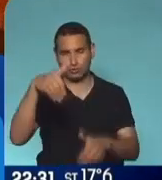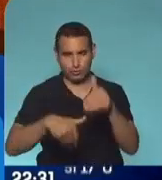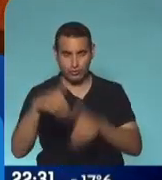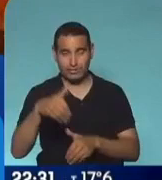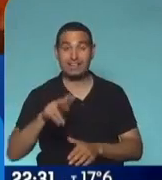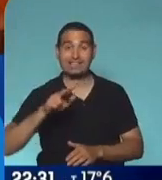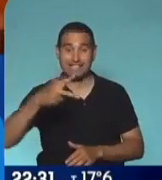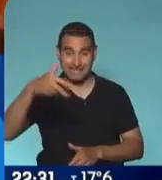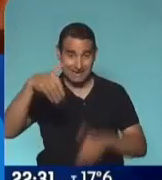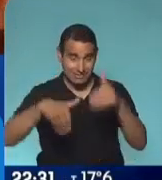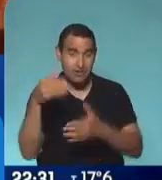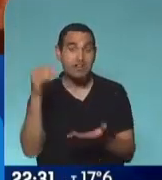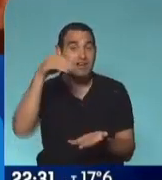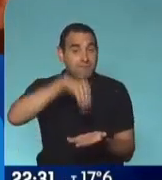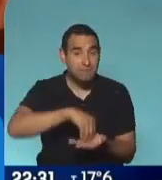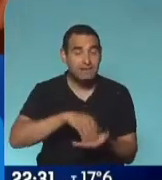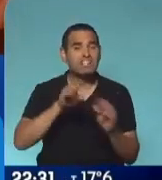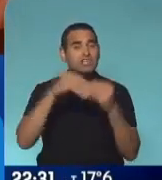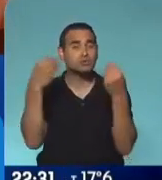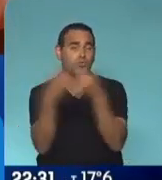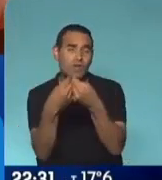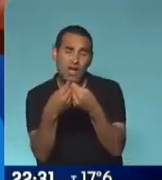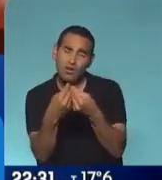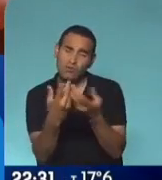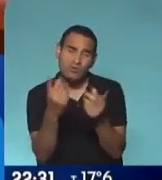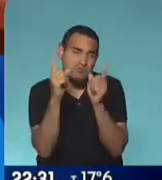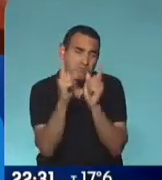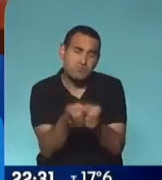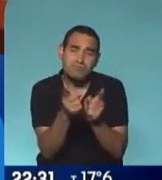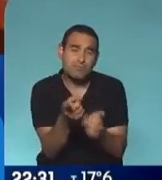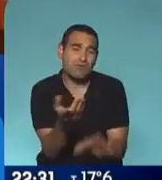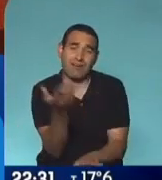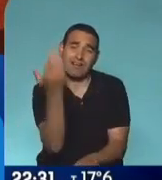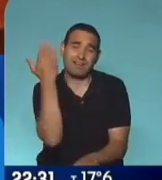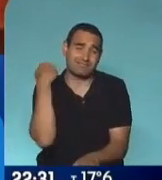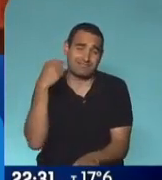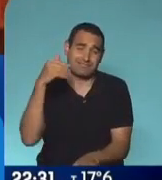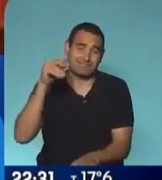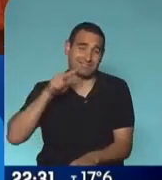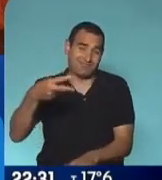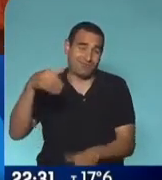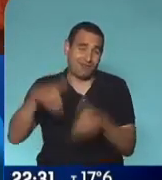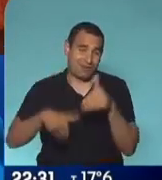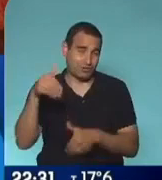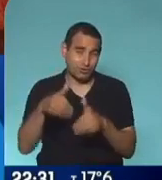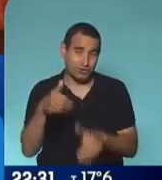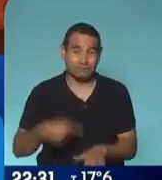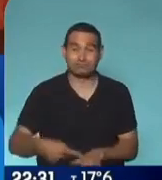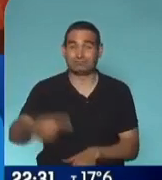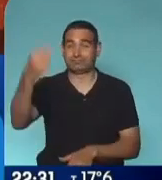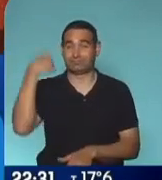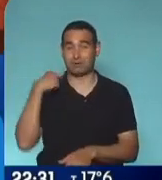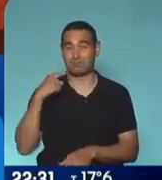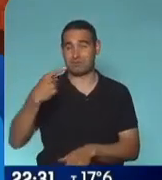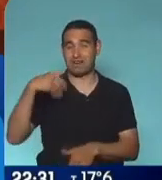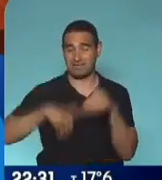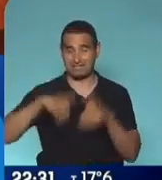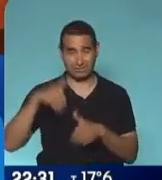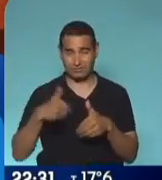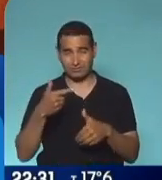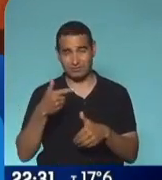haya terceras elecciones, sino que el resultado no difiera mucho del resultado de las últimas elecciones y de las anteriores, lo cual a su